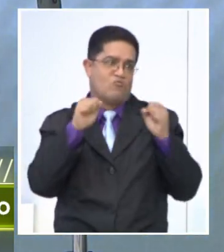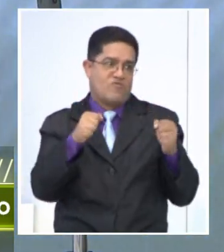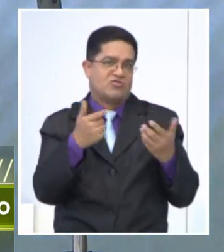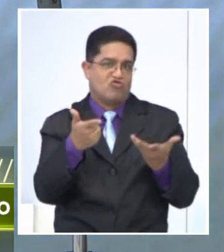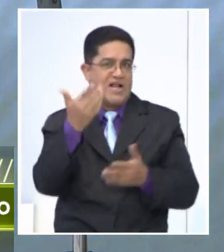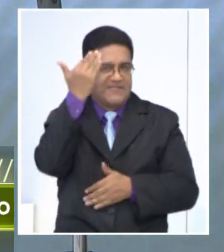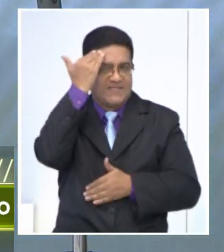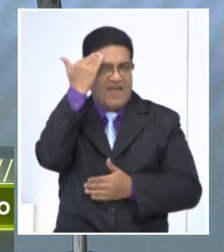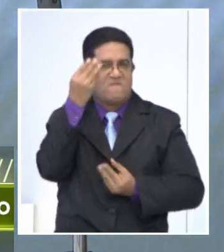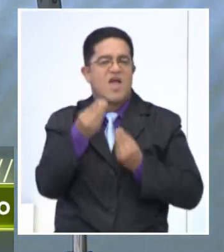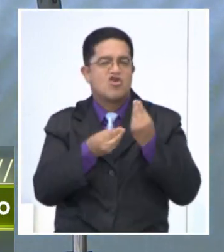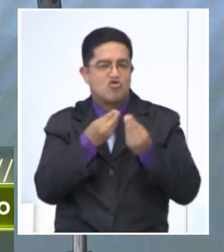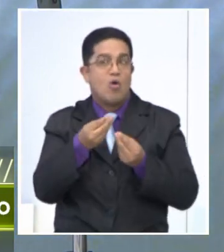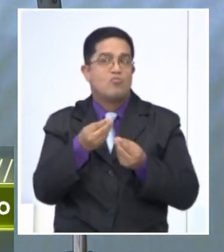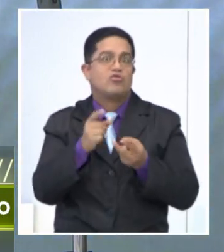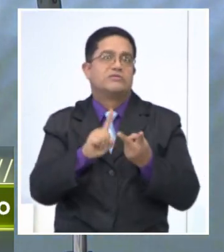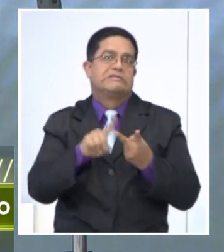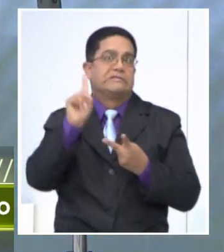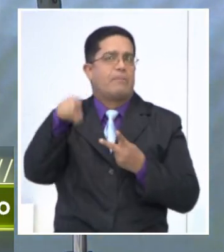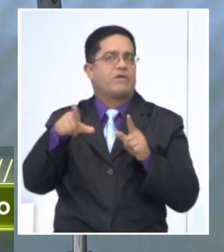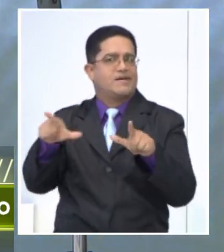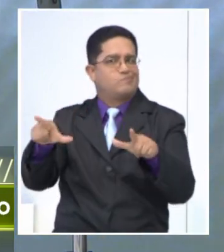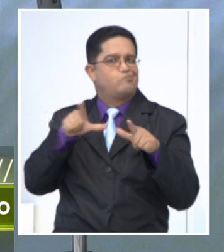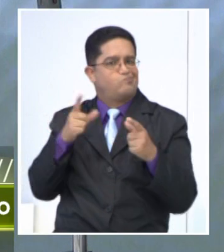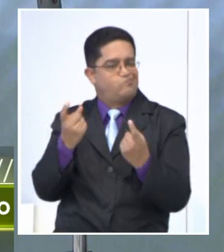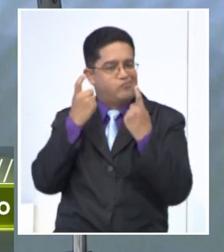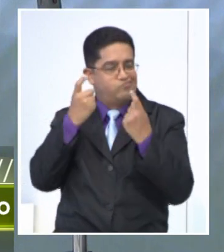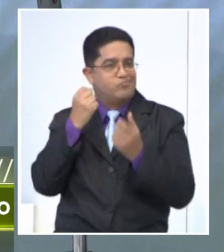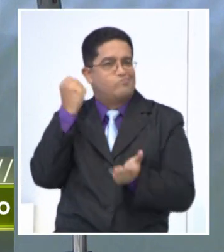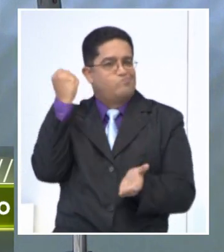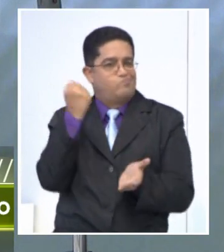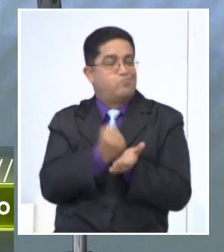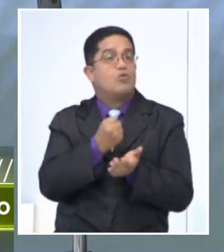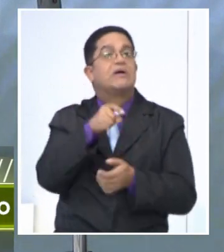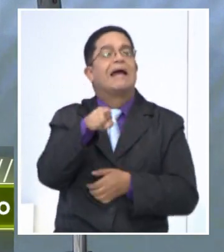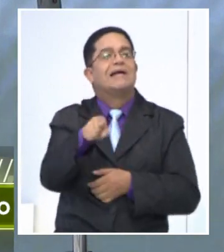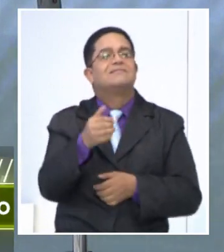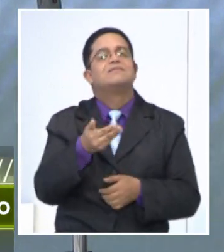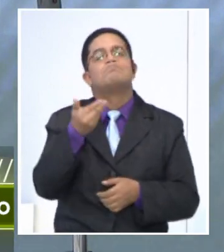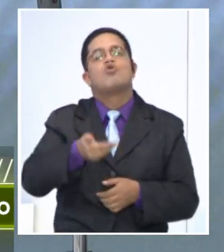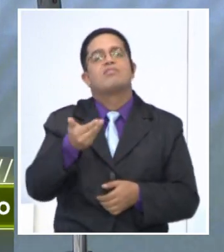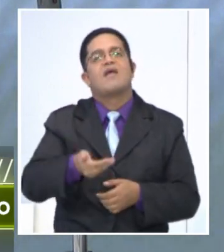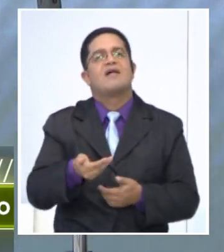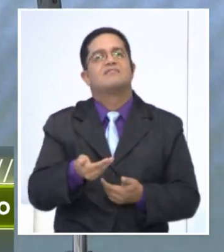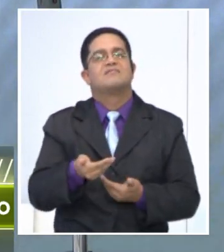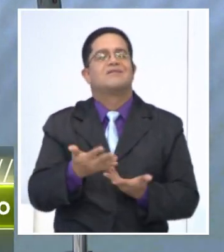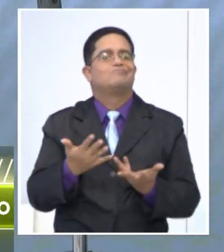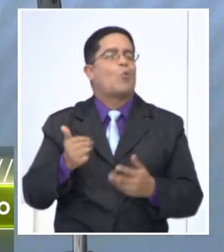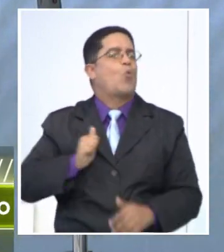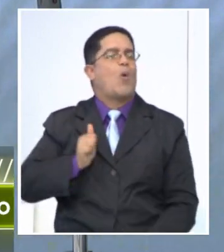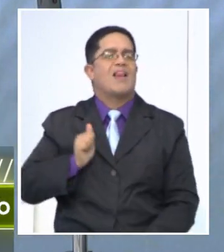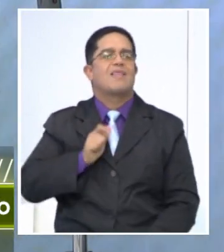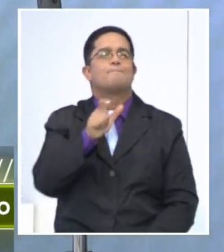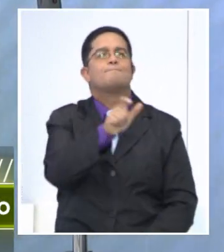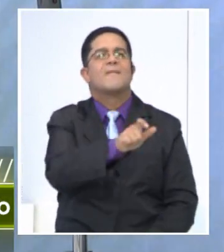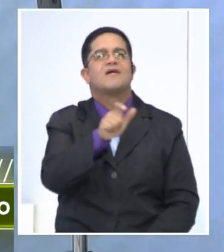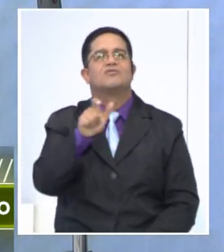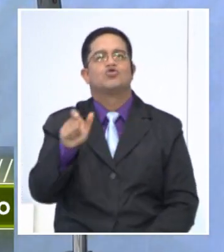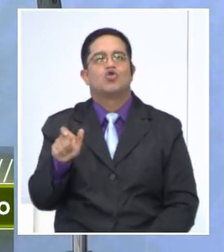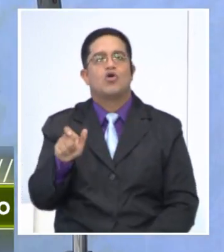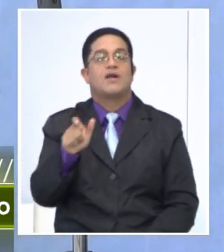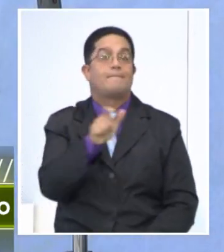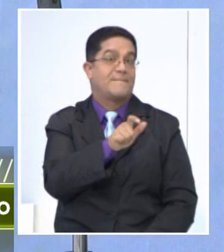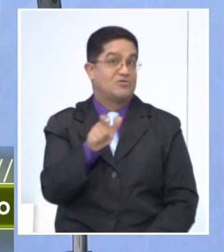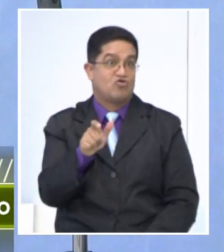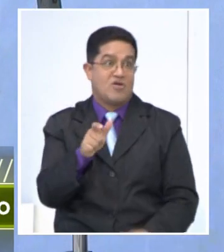entrenado y acreditado para ello. Y Claro. ese es uno de los puntos importantes que hoy en día cualquier persona, inclusive personas no